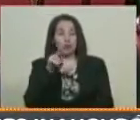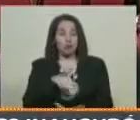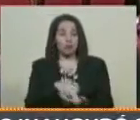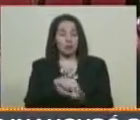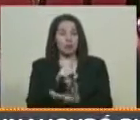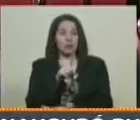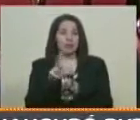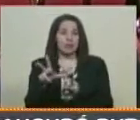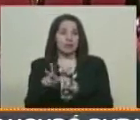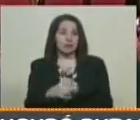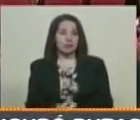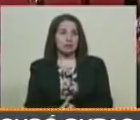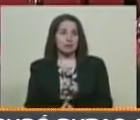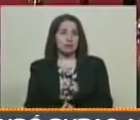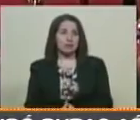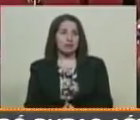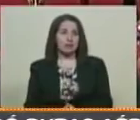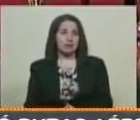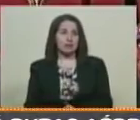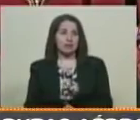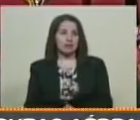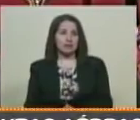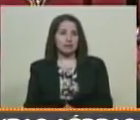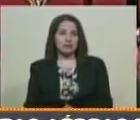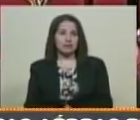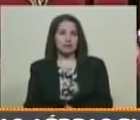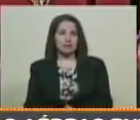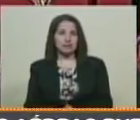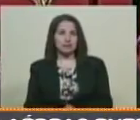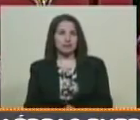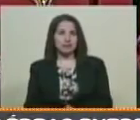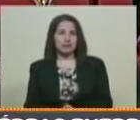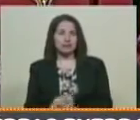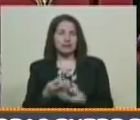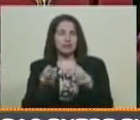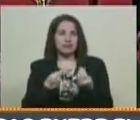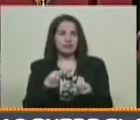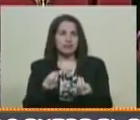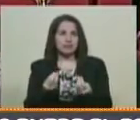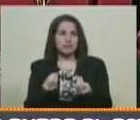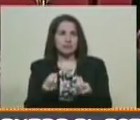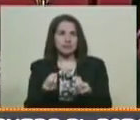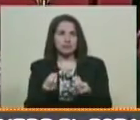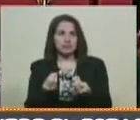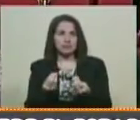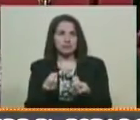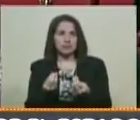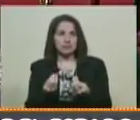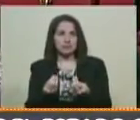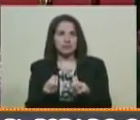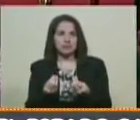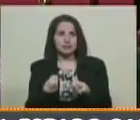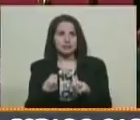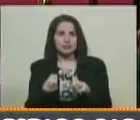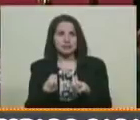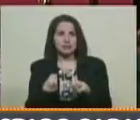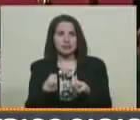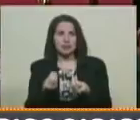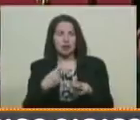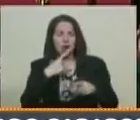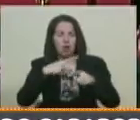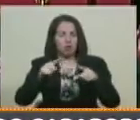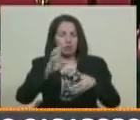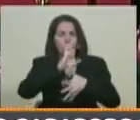2013 también. Además, la particularidad de este disco es que abarca y vienen tal vez con unos